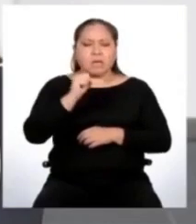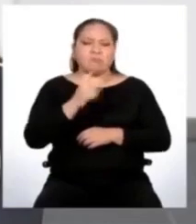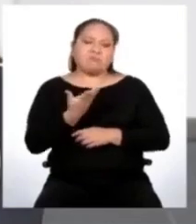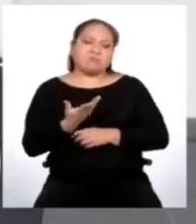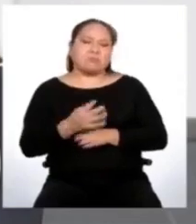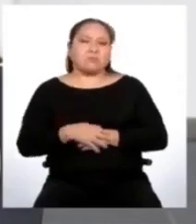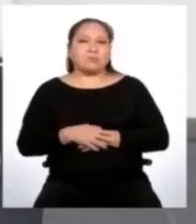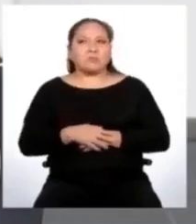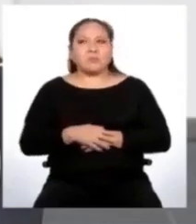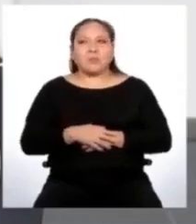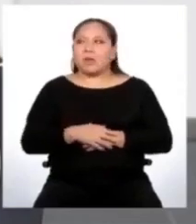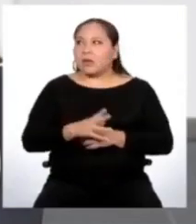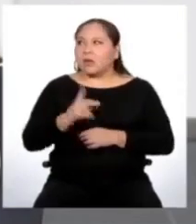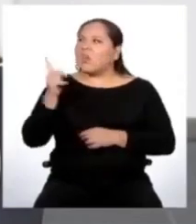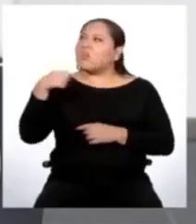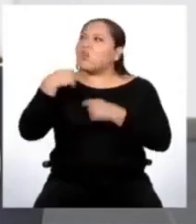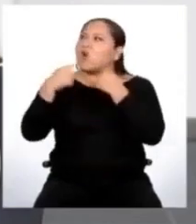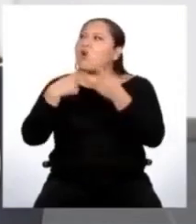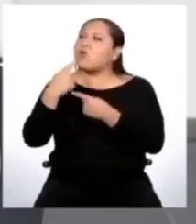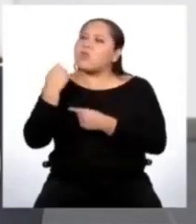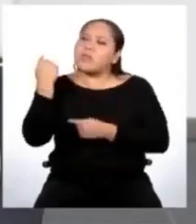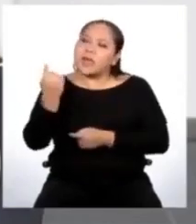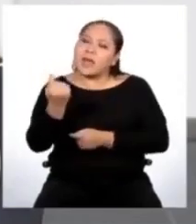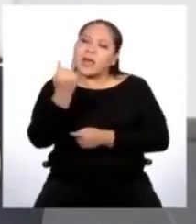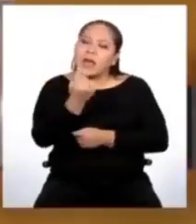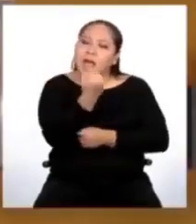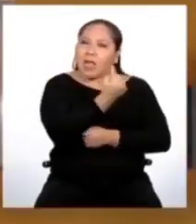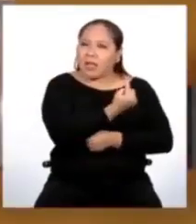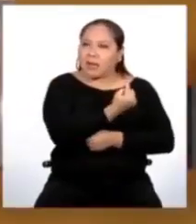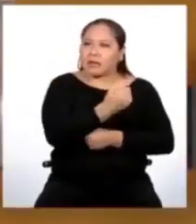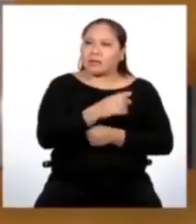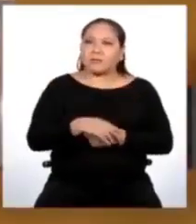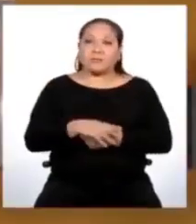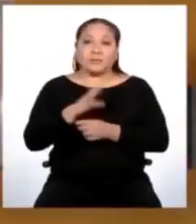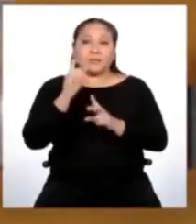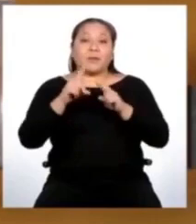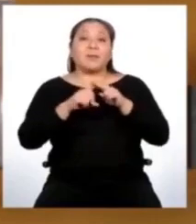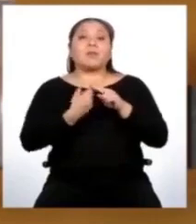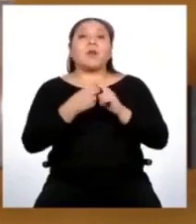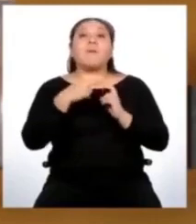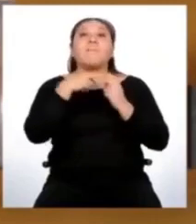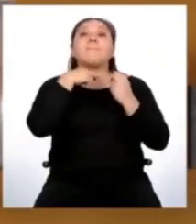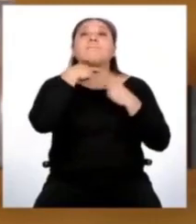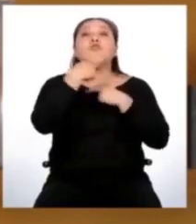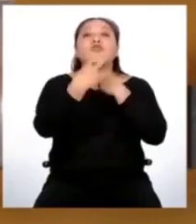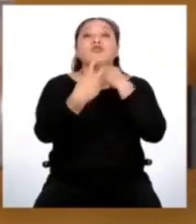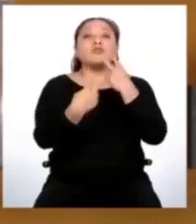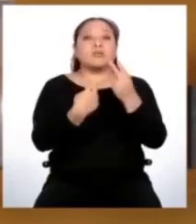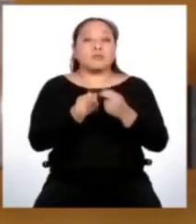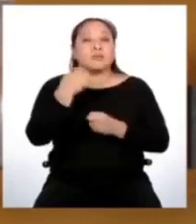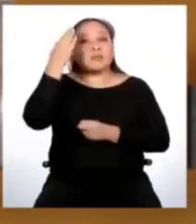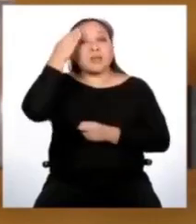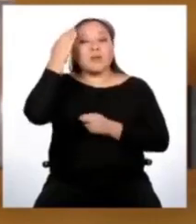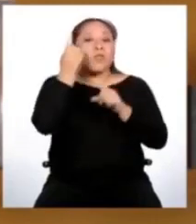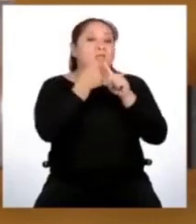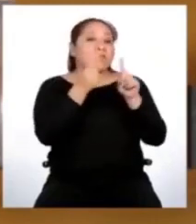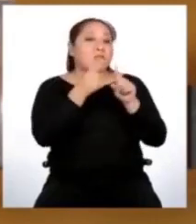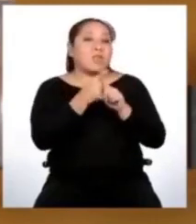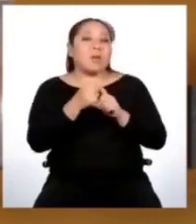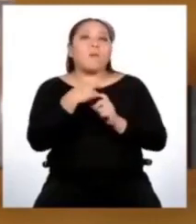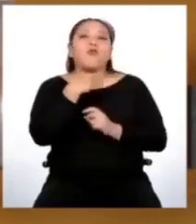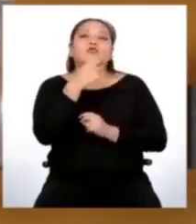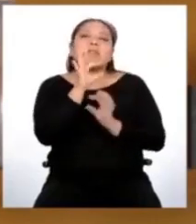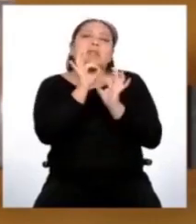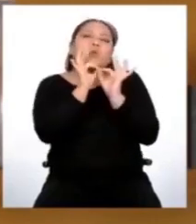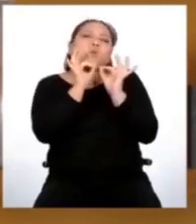¿Y qué nos puedes contar de cada elemento? Empecemos con las voces. Sabemos que existe diversidad de ellas, voces